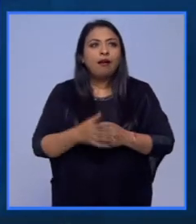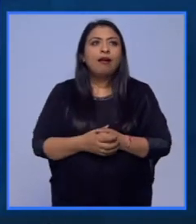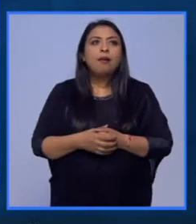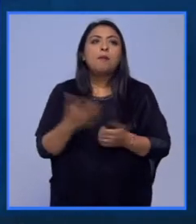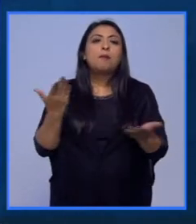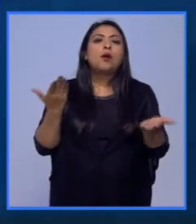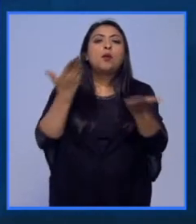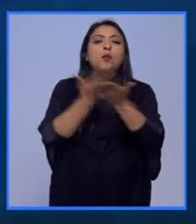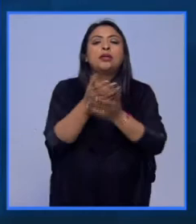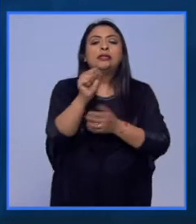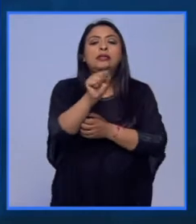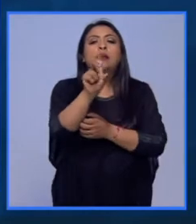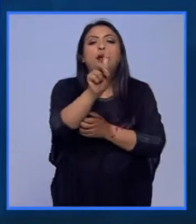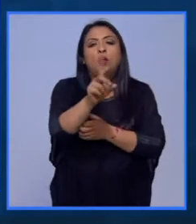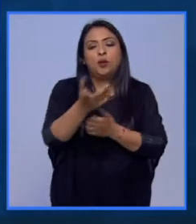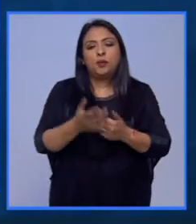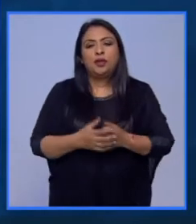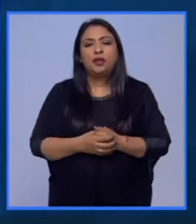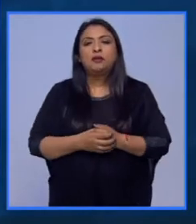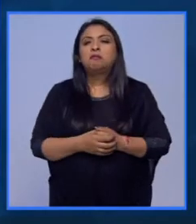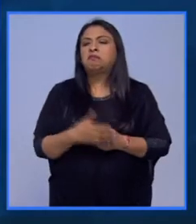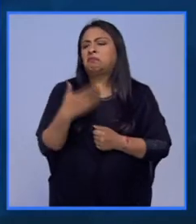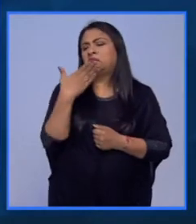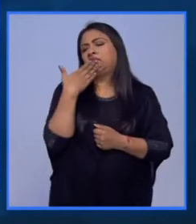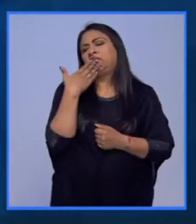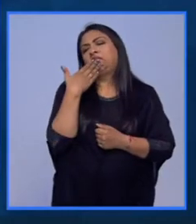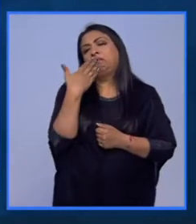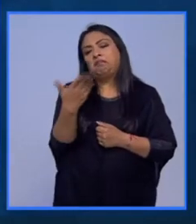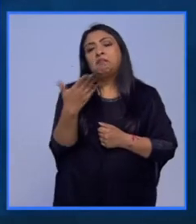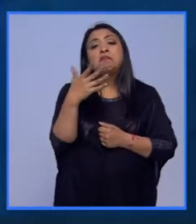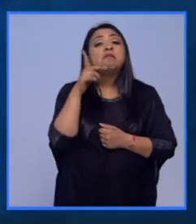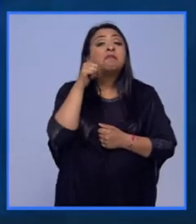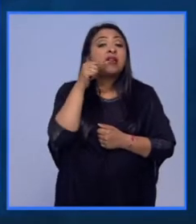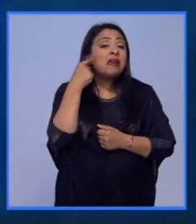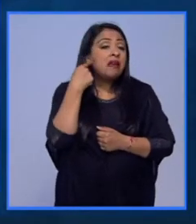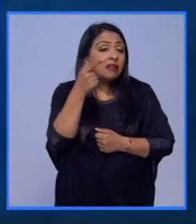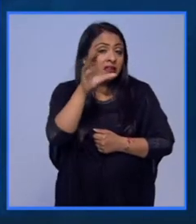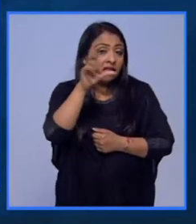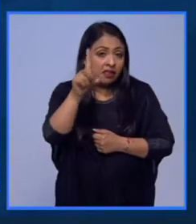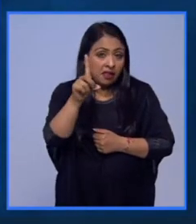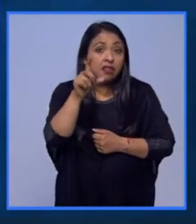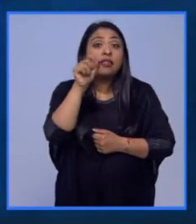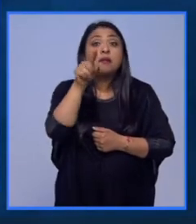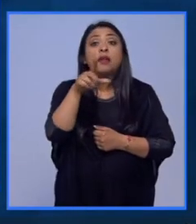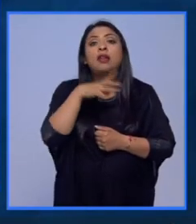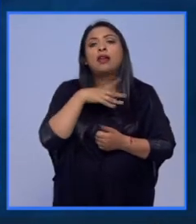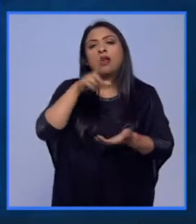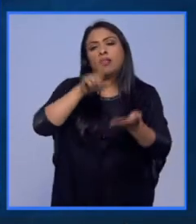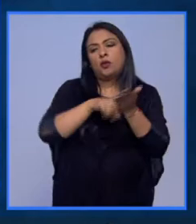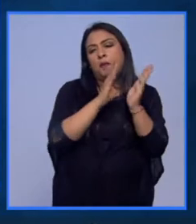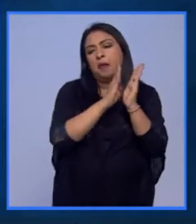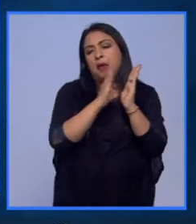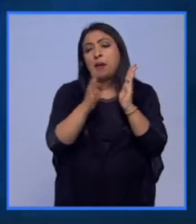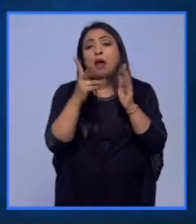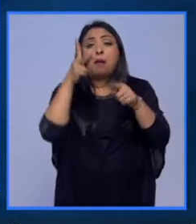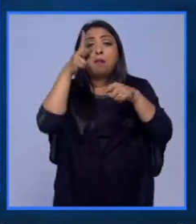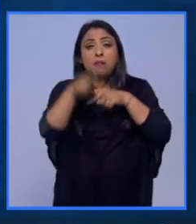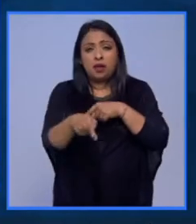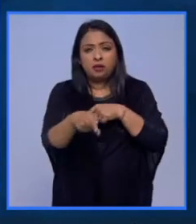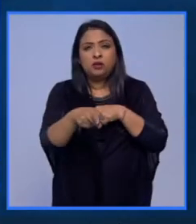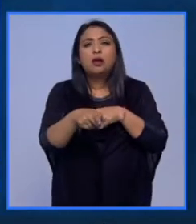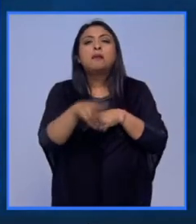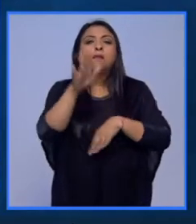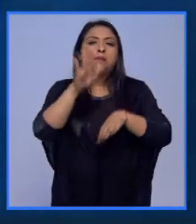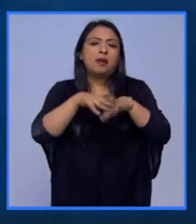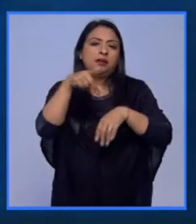propuesta para este fin de semana. Excelente, vamos a escuchar mañana este disco y por supuesto tenerlo en nuestra fonoteca personal. Una pausa y más